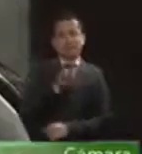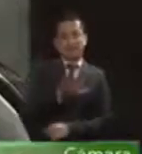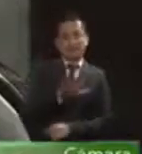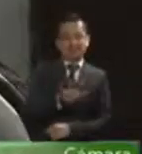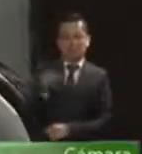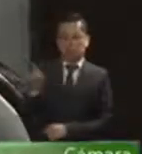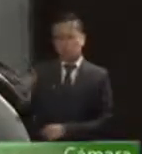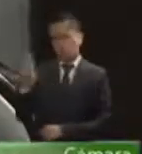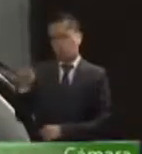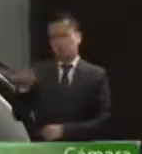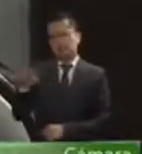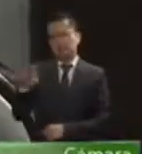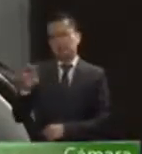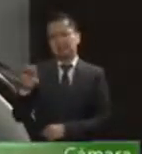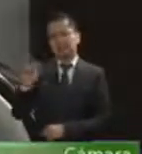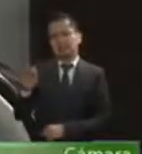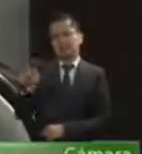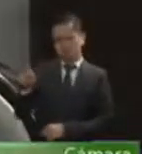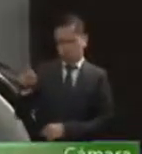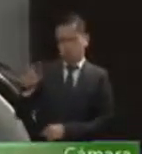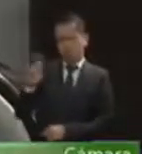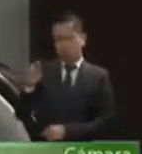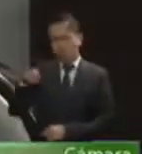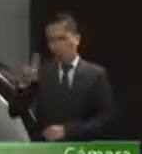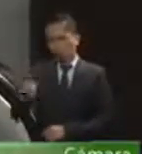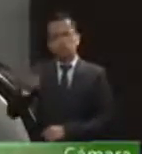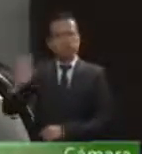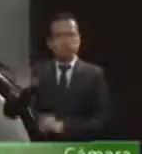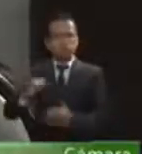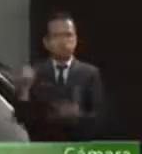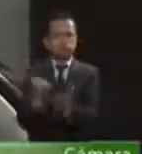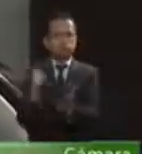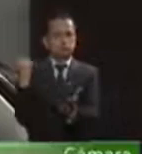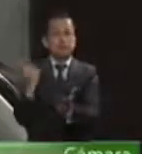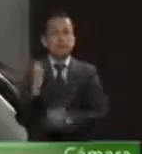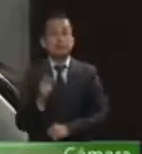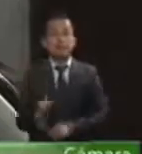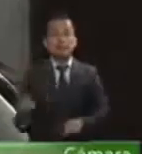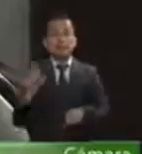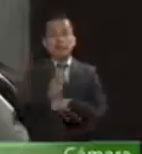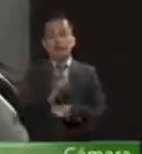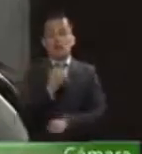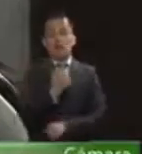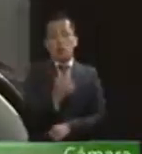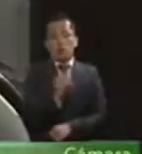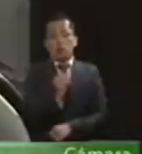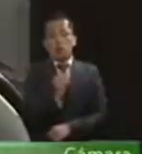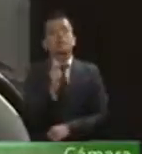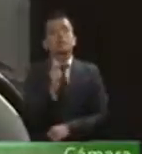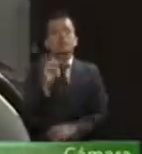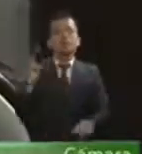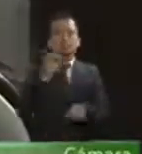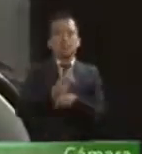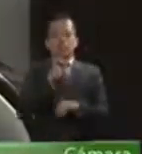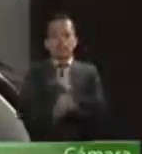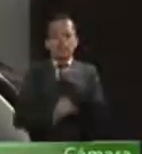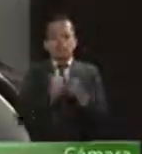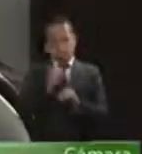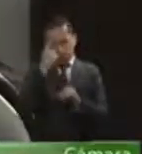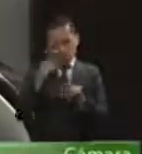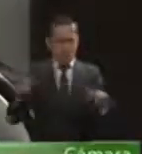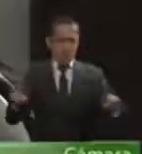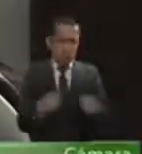Educación, la Ciencia y la Cultura estableció el 1 de octubre como el Día Internacional de la Música, con la